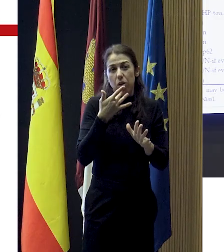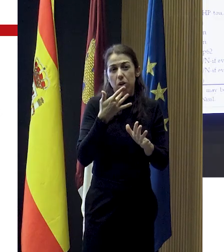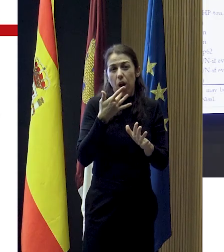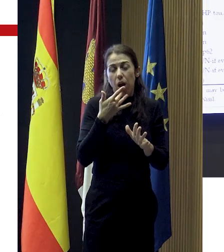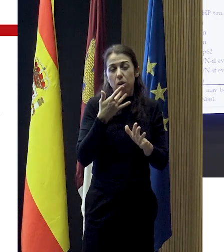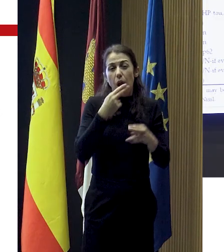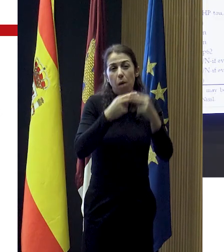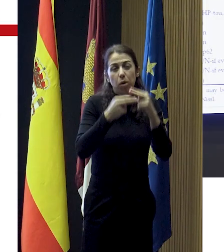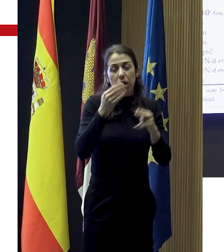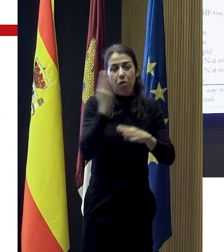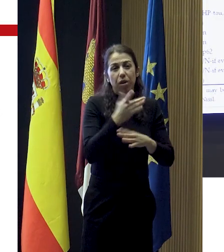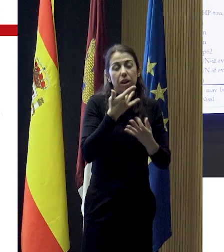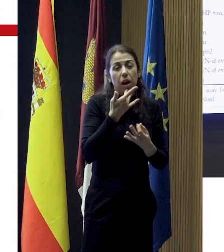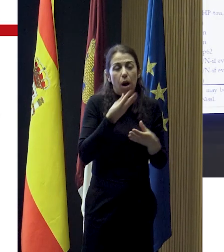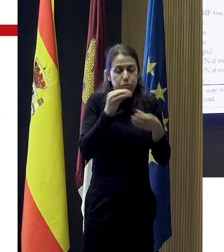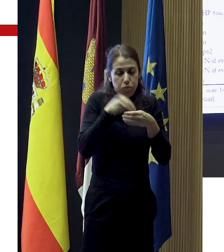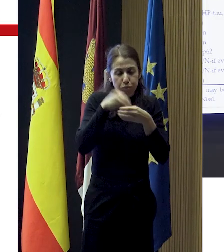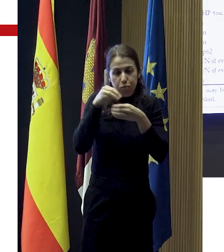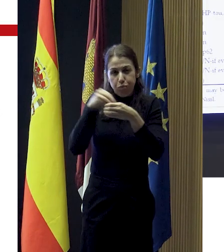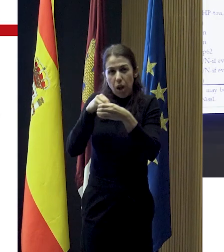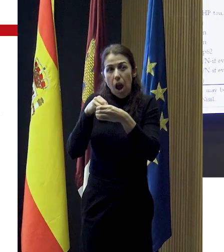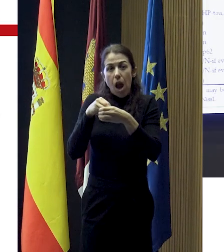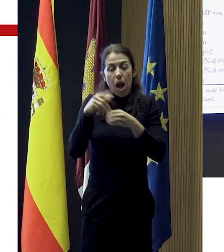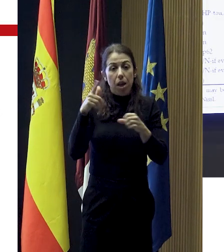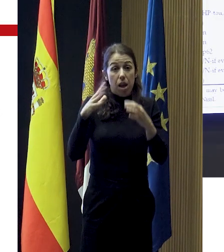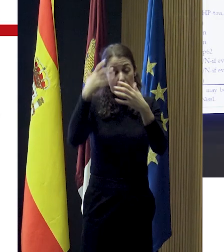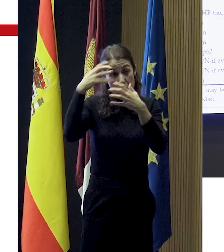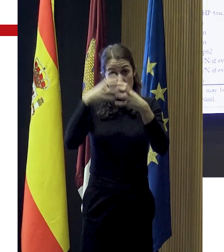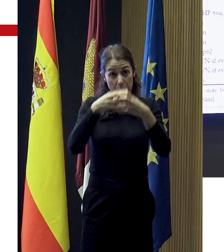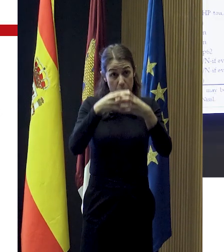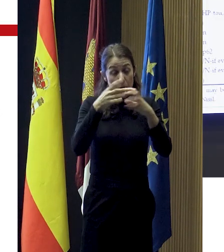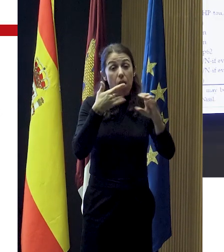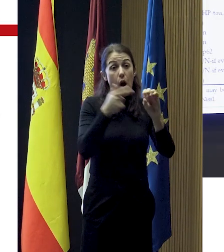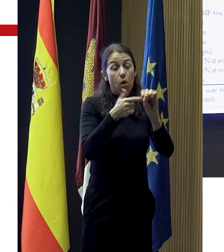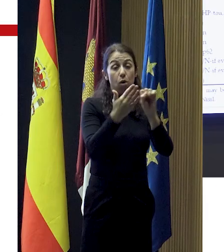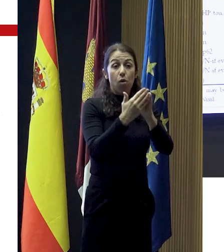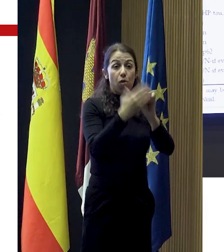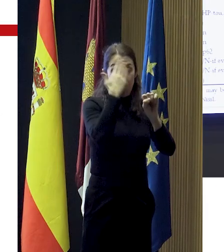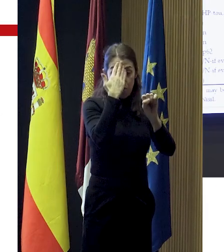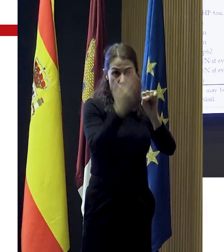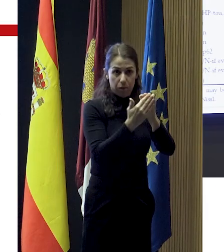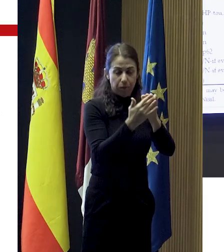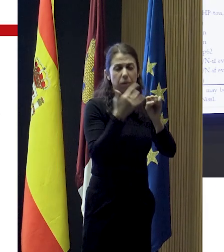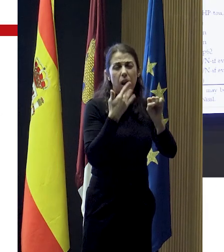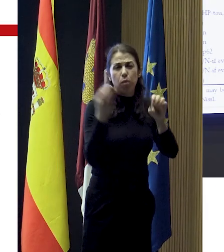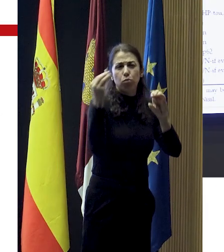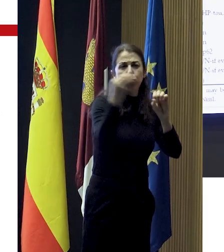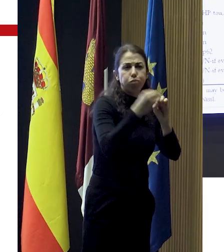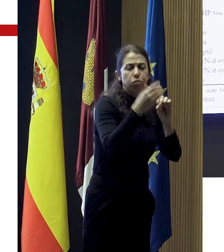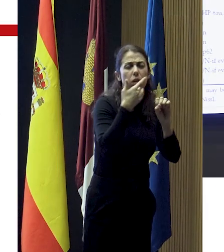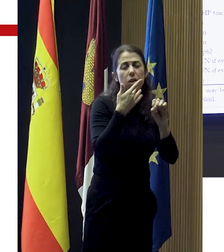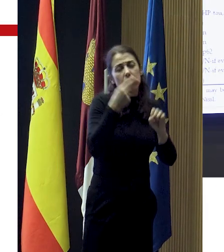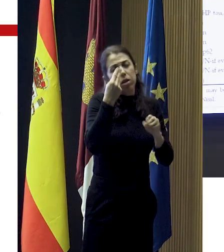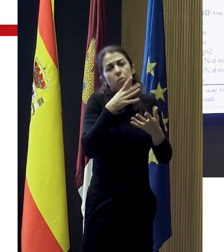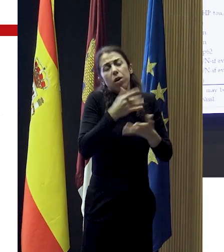bueno, es una proteína aberrante que también se acumula sobre todo en el lóbulo frontal, ¿vale? Y esto es interesante porque,